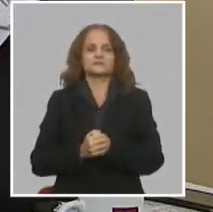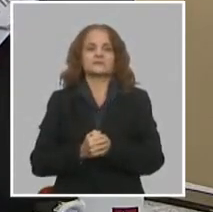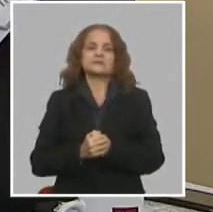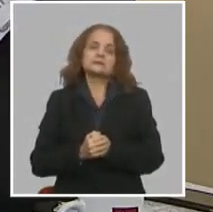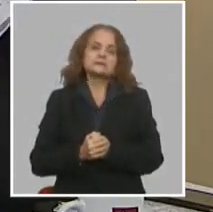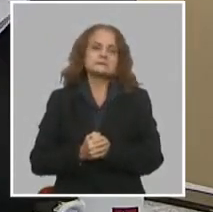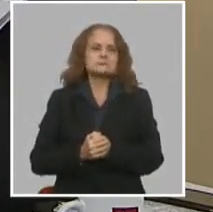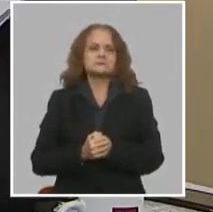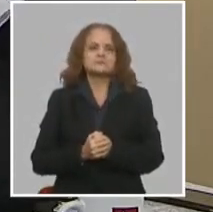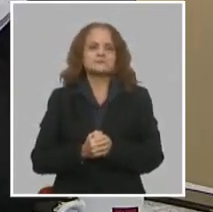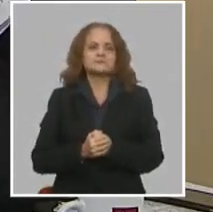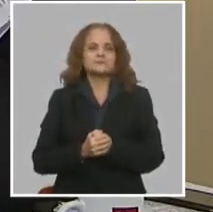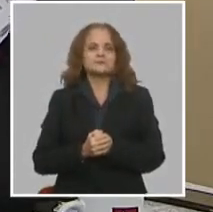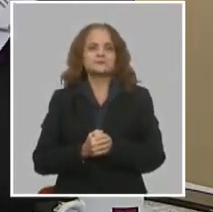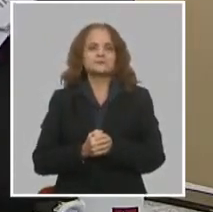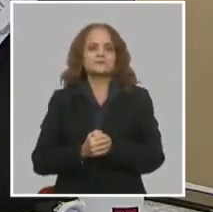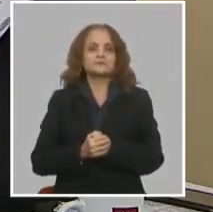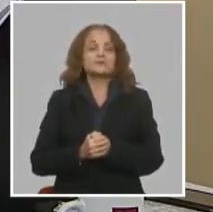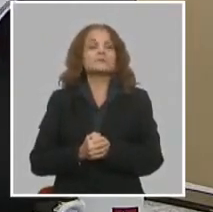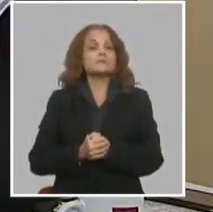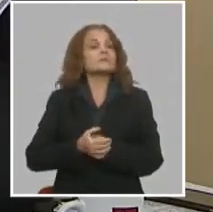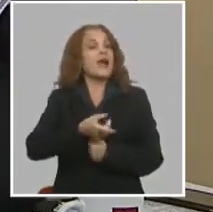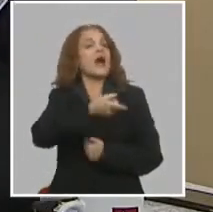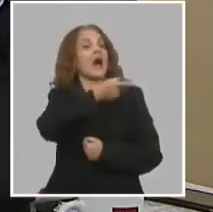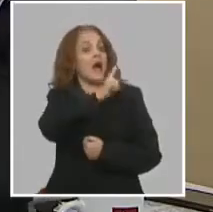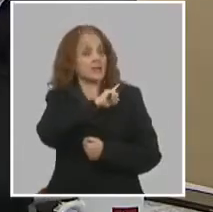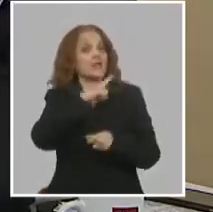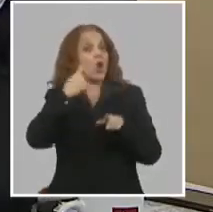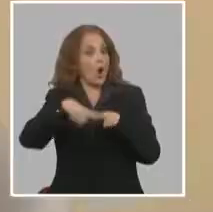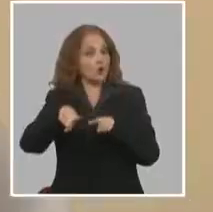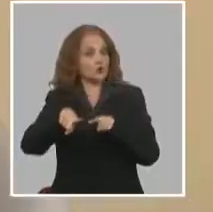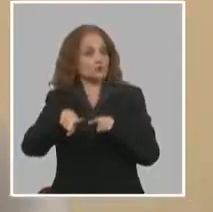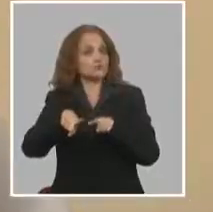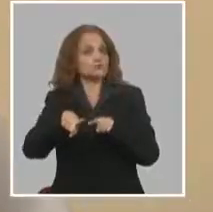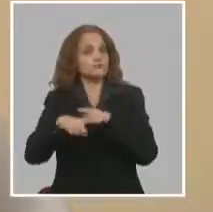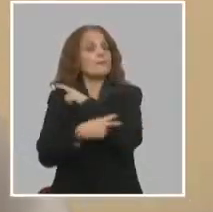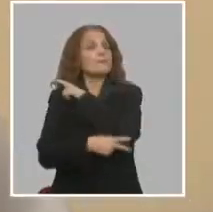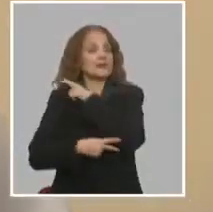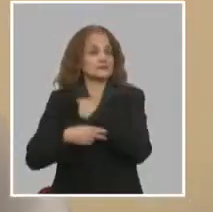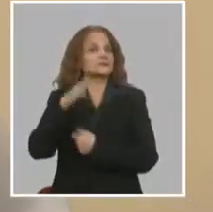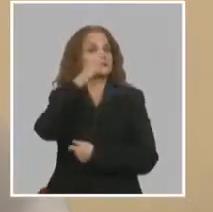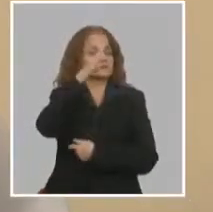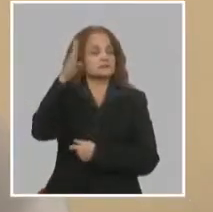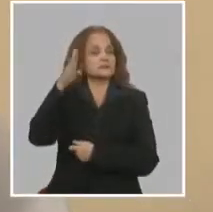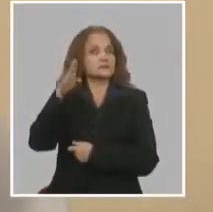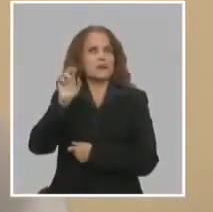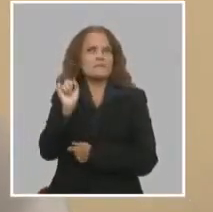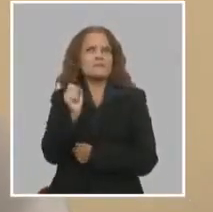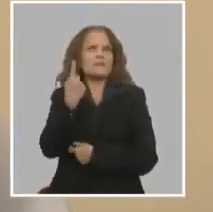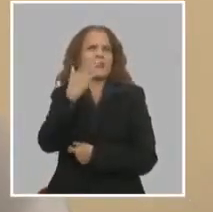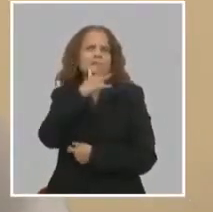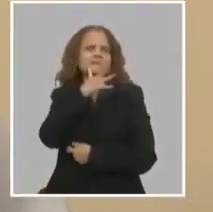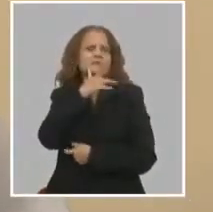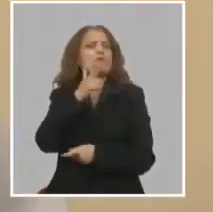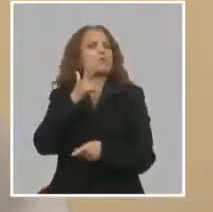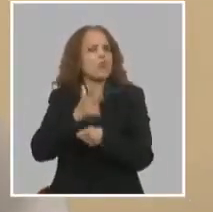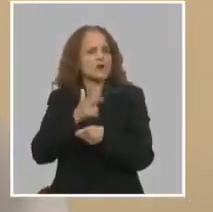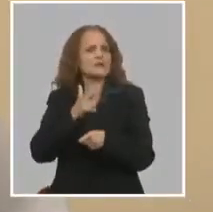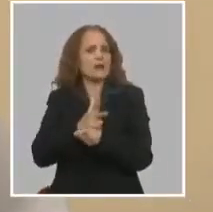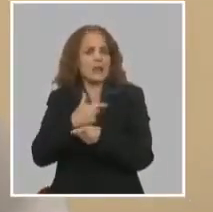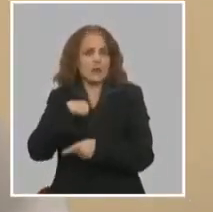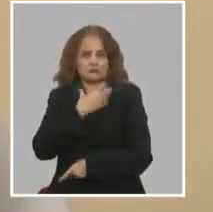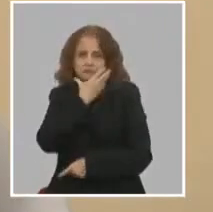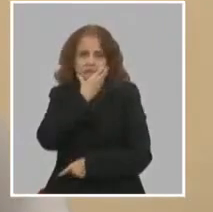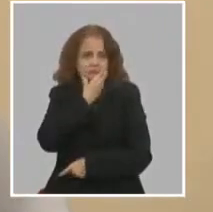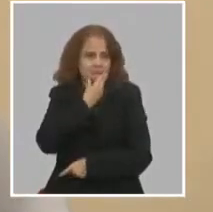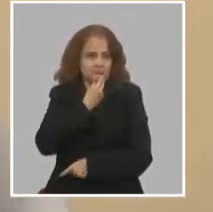A ver, no. Antes había estado en otras misiones también. Creo que la primera misión, cumplí misión en Guatemala con el Programa Integral de Salud, muy